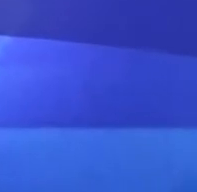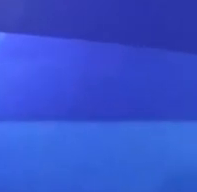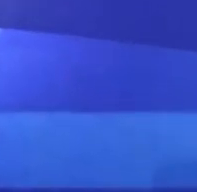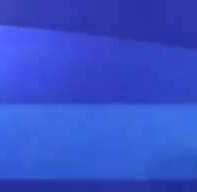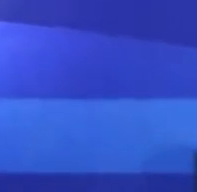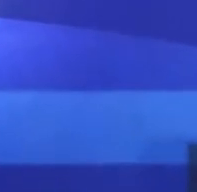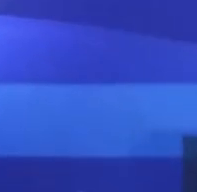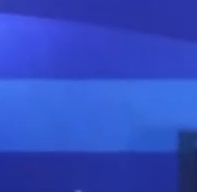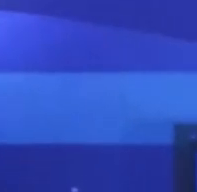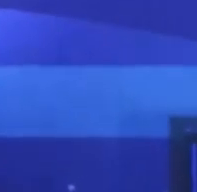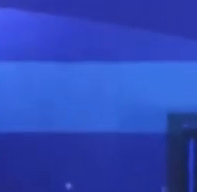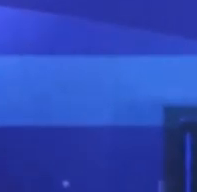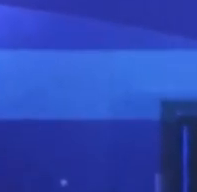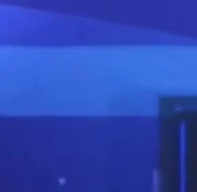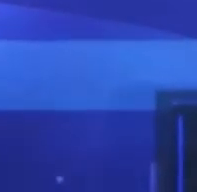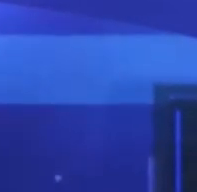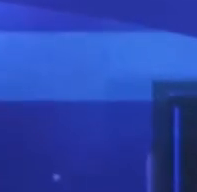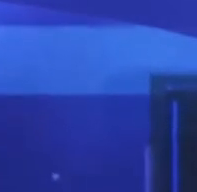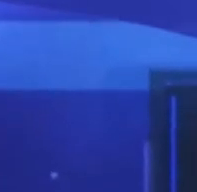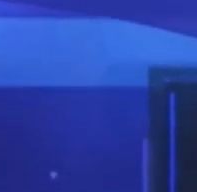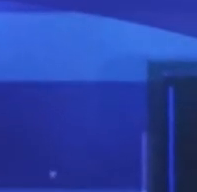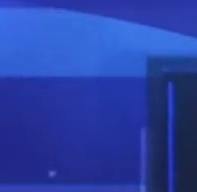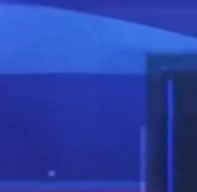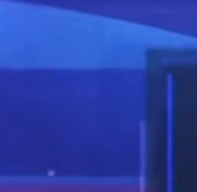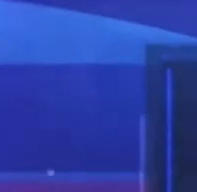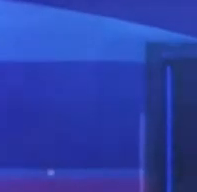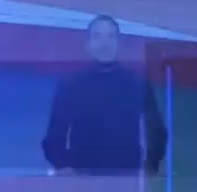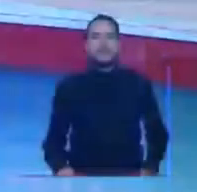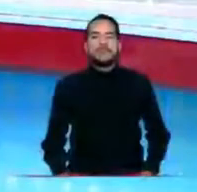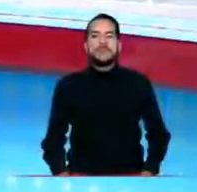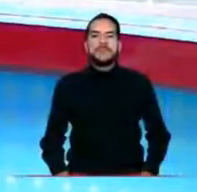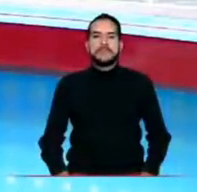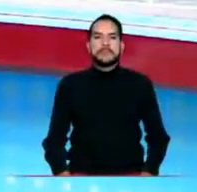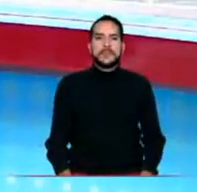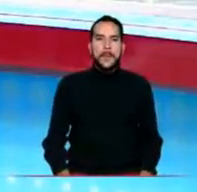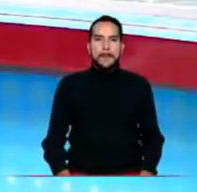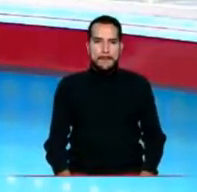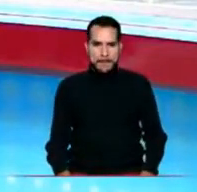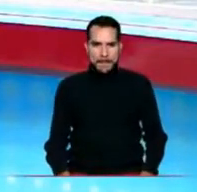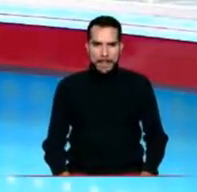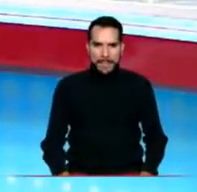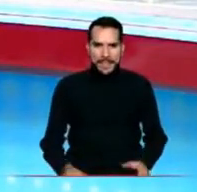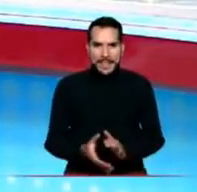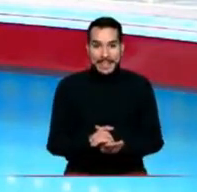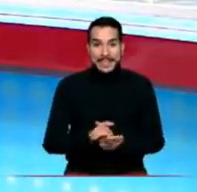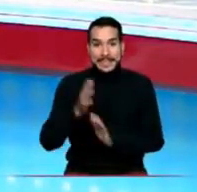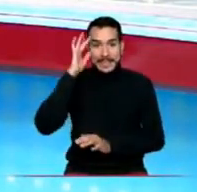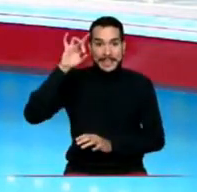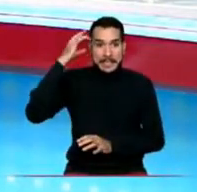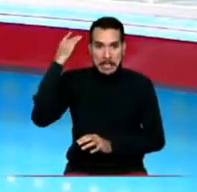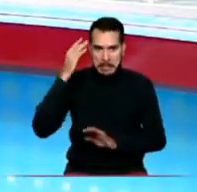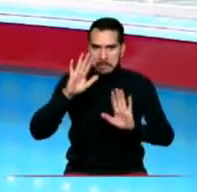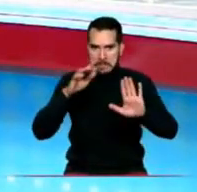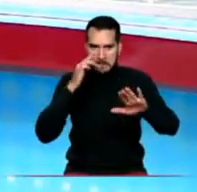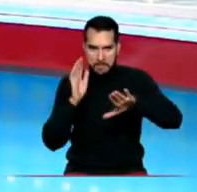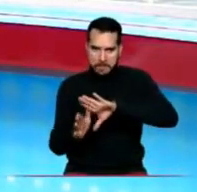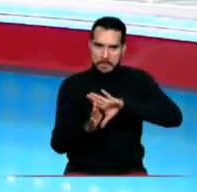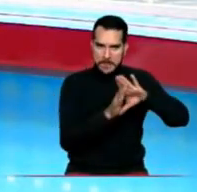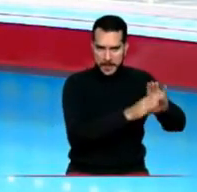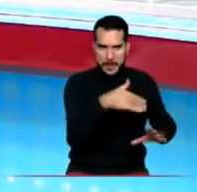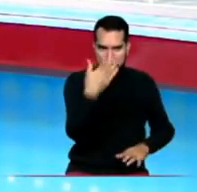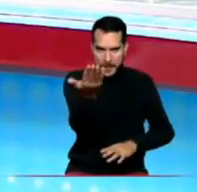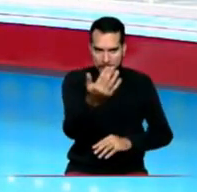Música. Gigi, cambiamos de tema porque ante la